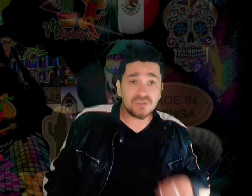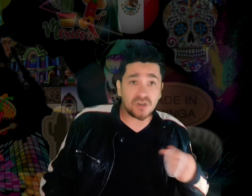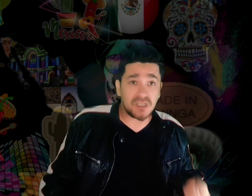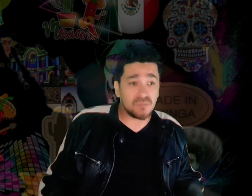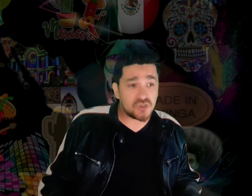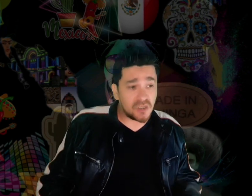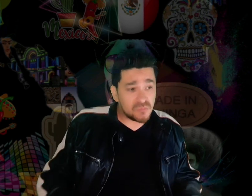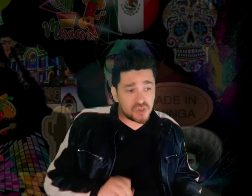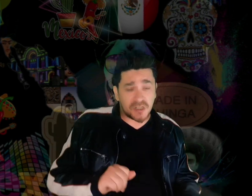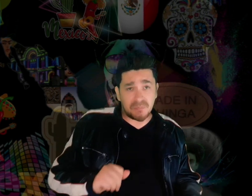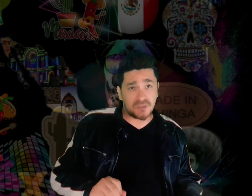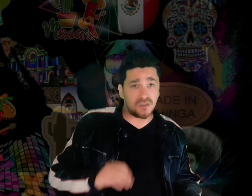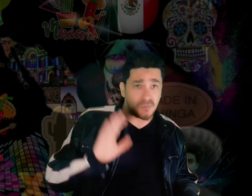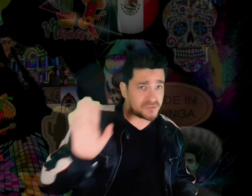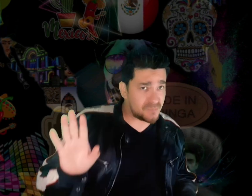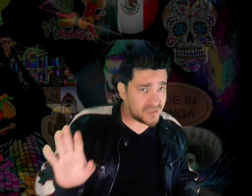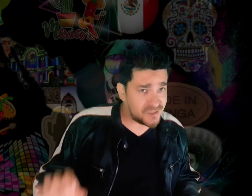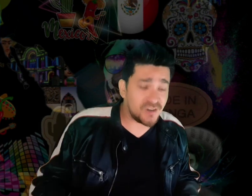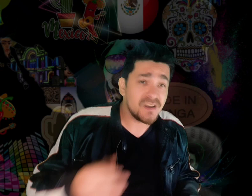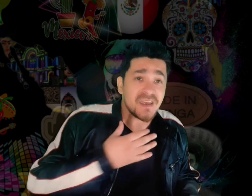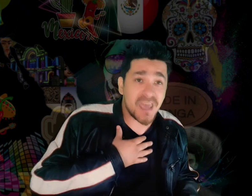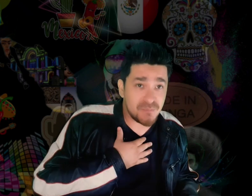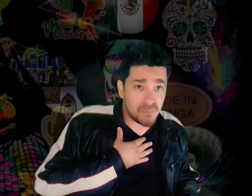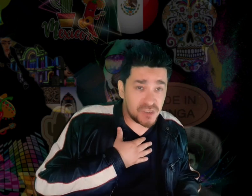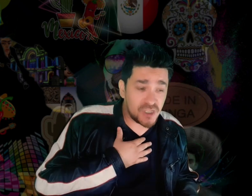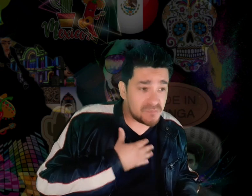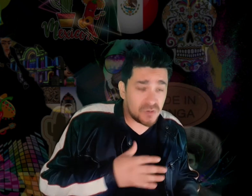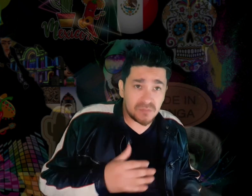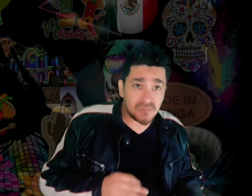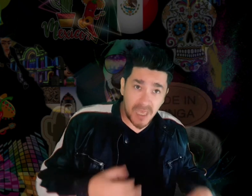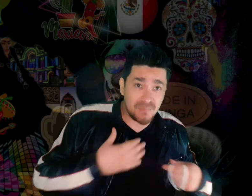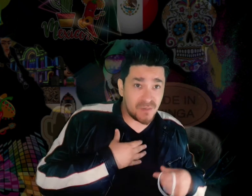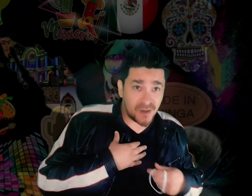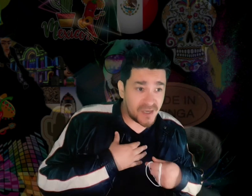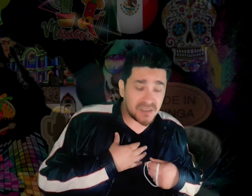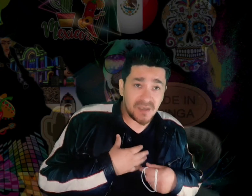gente, se los quiere mucho, mucho respeto. Como siempre les digo, es mi opinión,